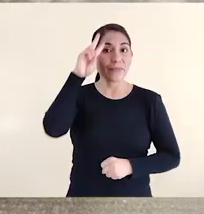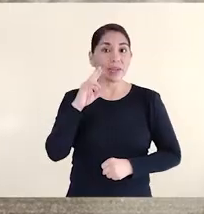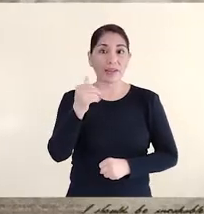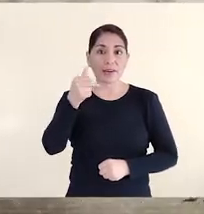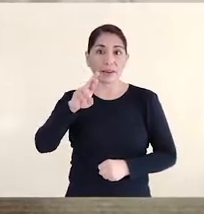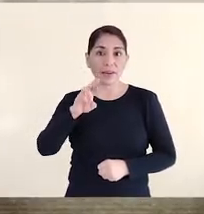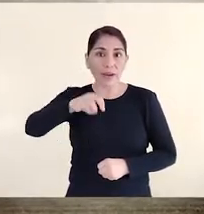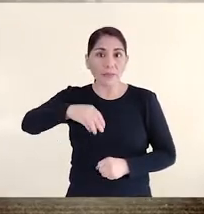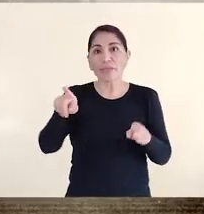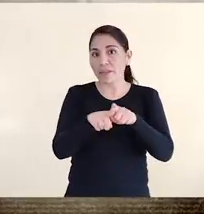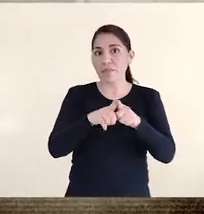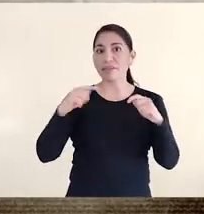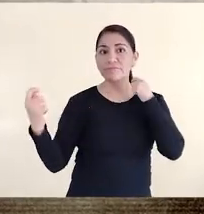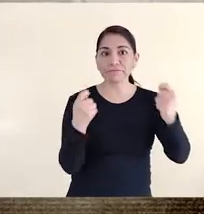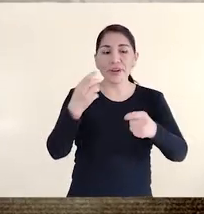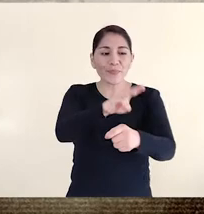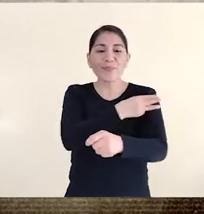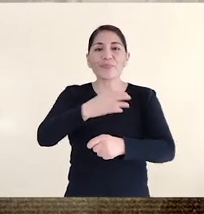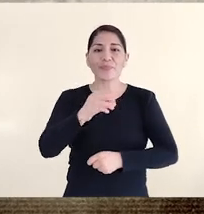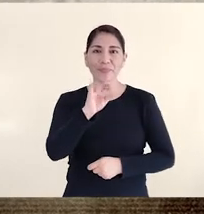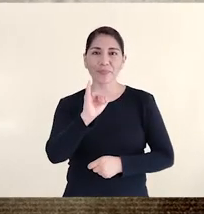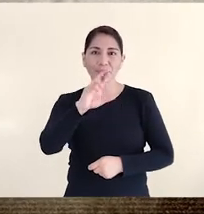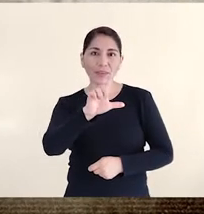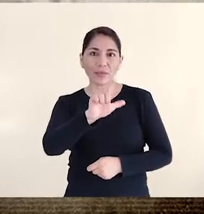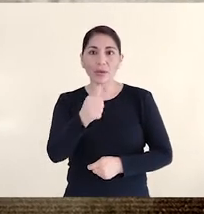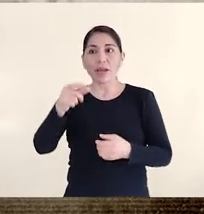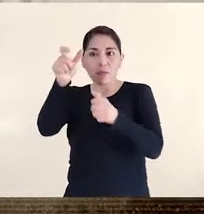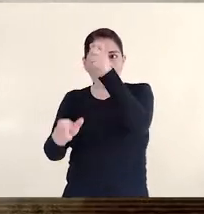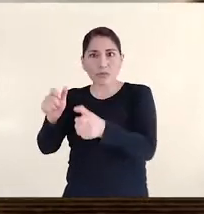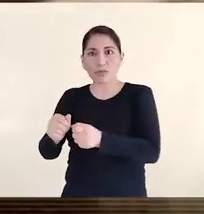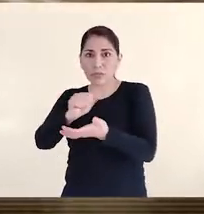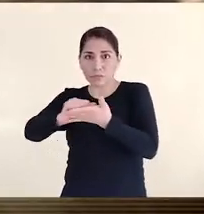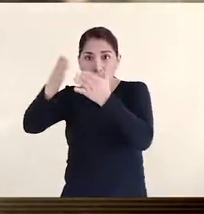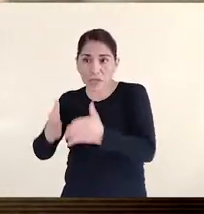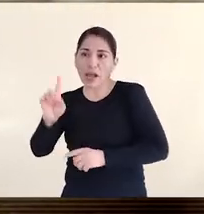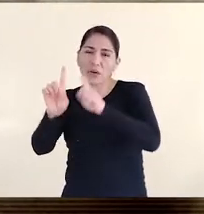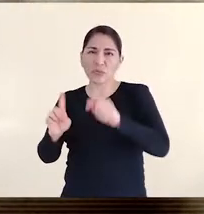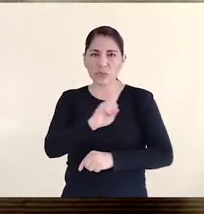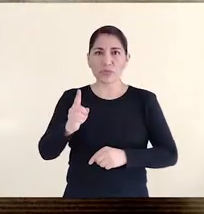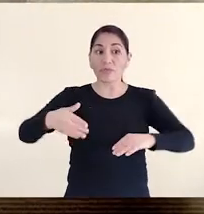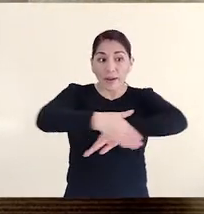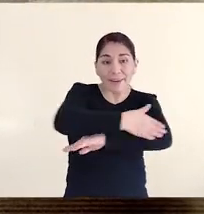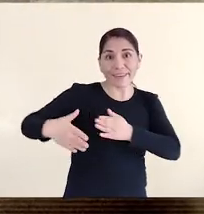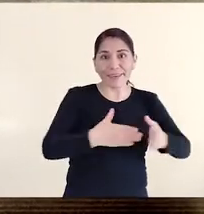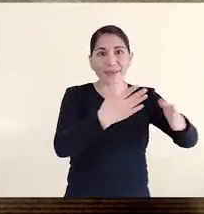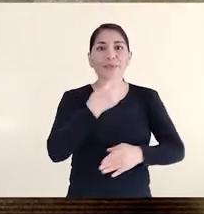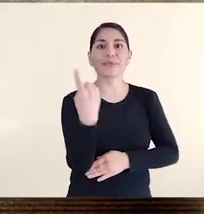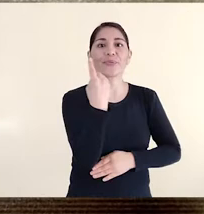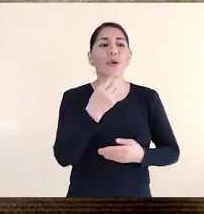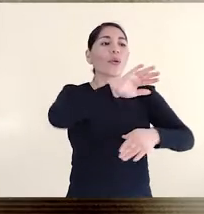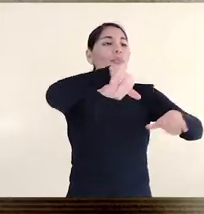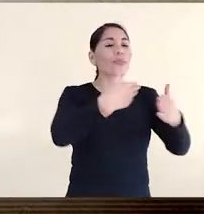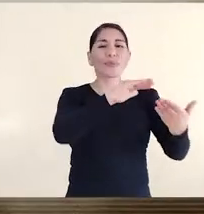la procesión de la Virgen del Carmen, pero también de jaranas, música criolla, personajes santos y no tan santos, callejones